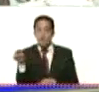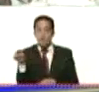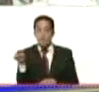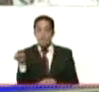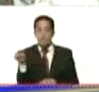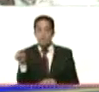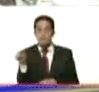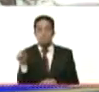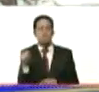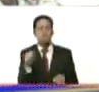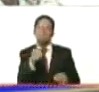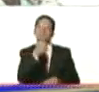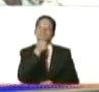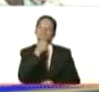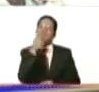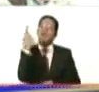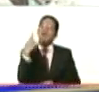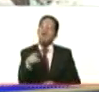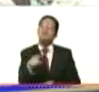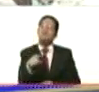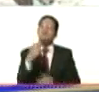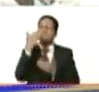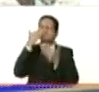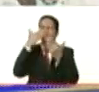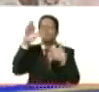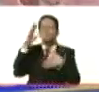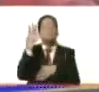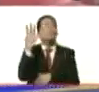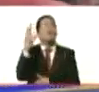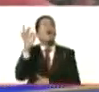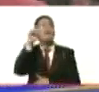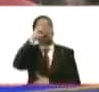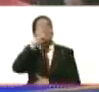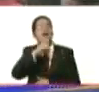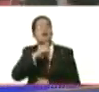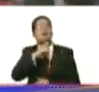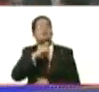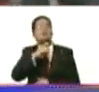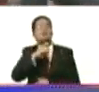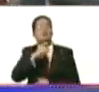levanten la mano los que tienen de 40 años para abajo.